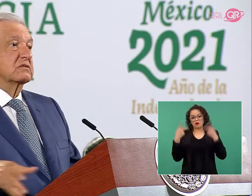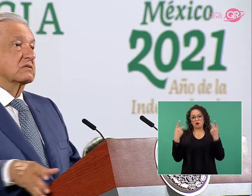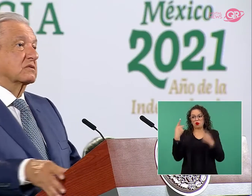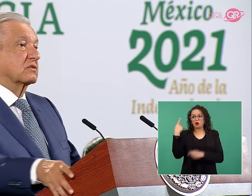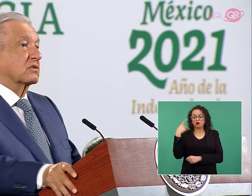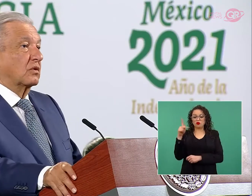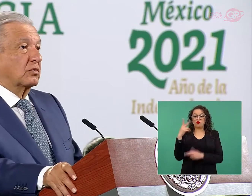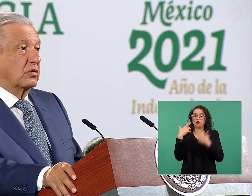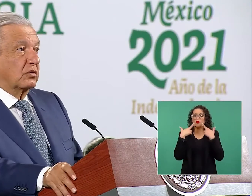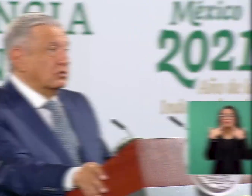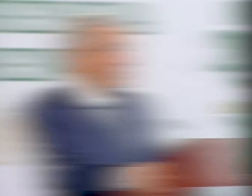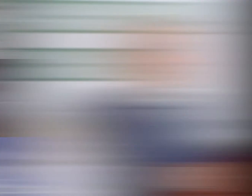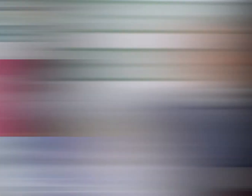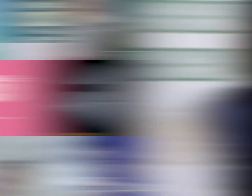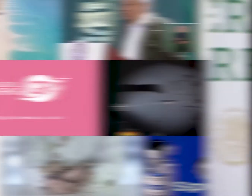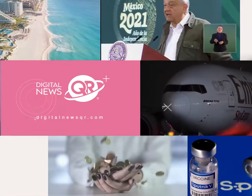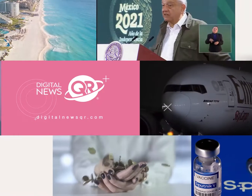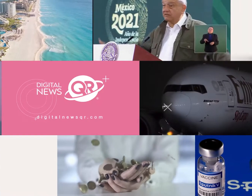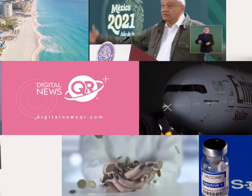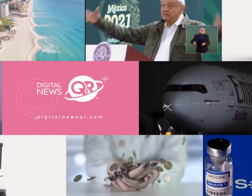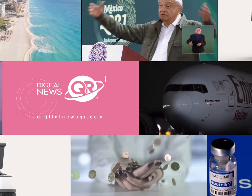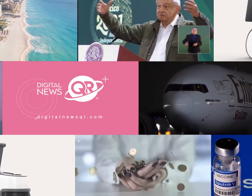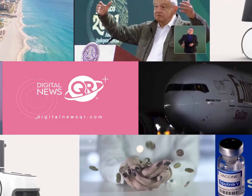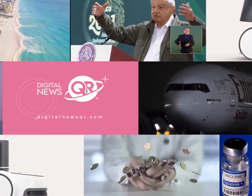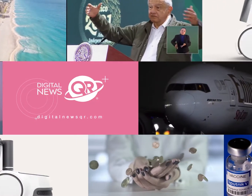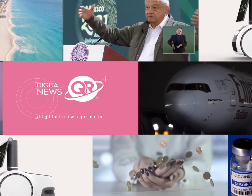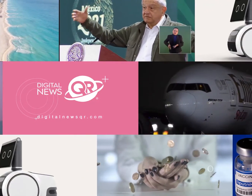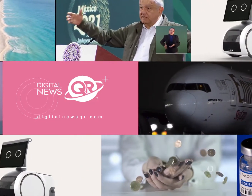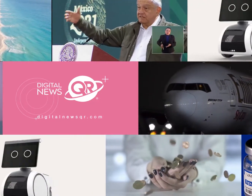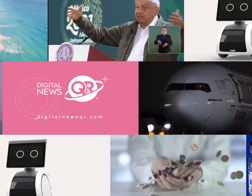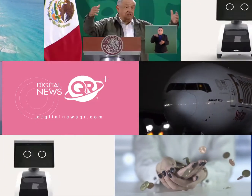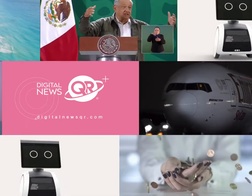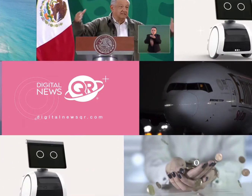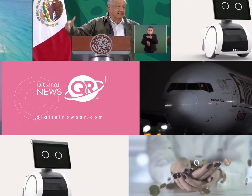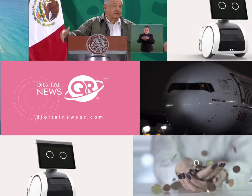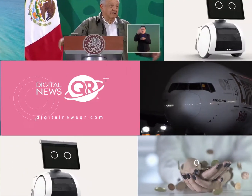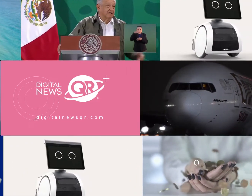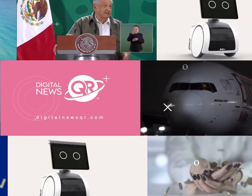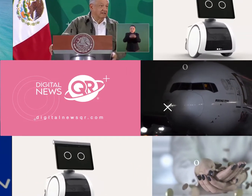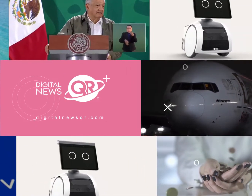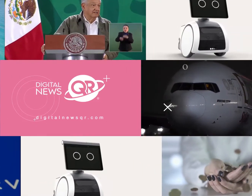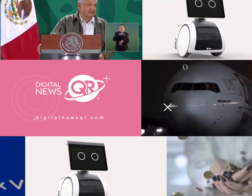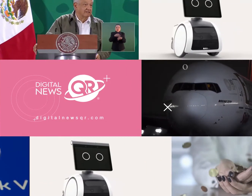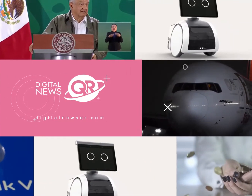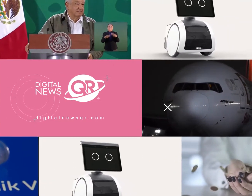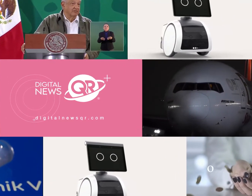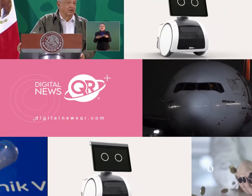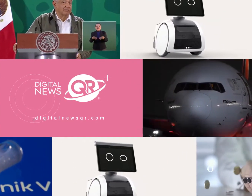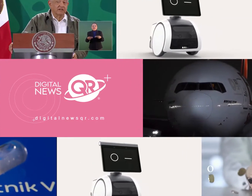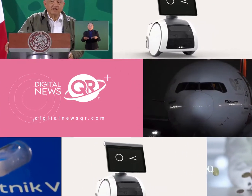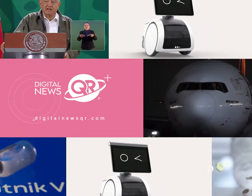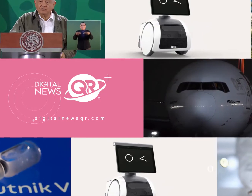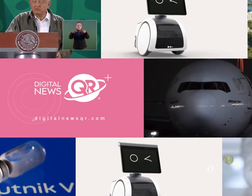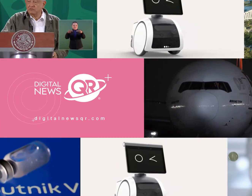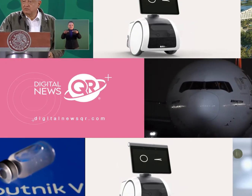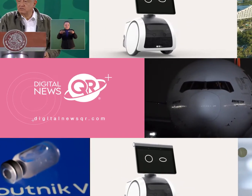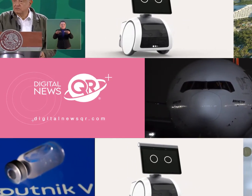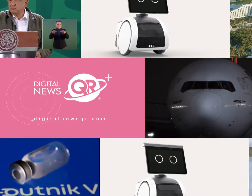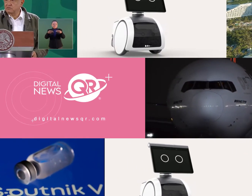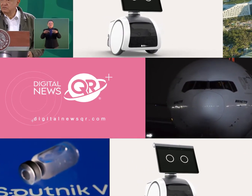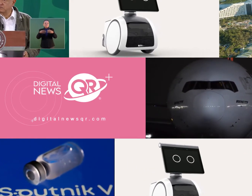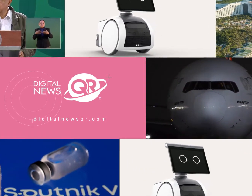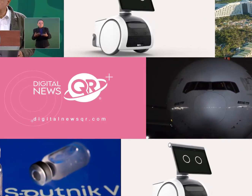Calderón por Fonatur. Los invitamos a seguir informados en nuestras redes sociales y a través de digitalnewsqr